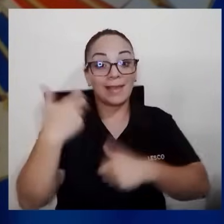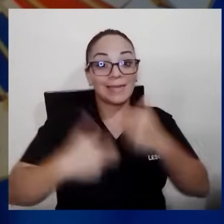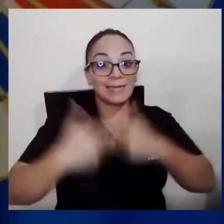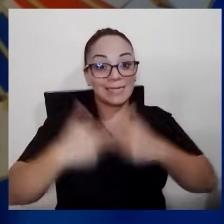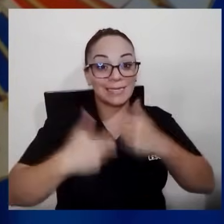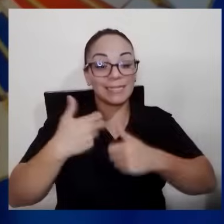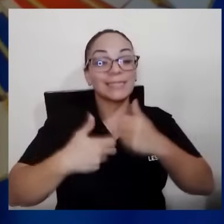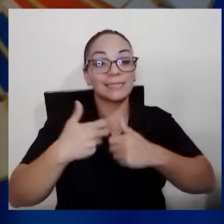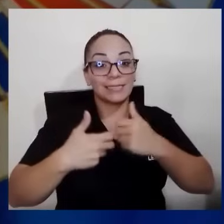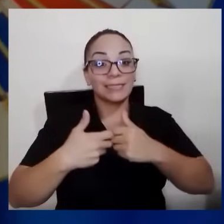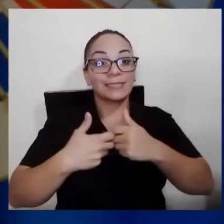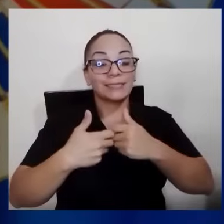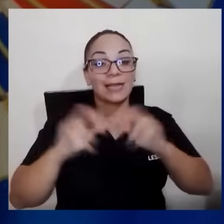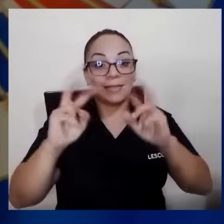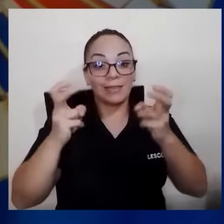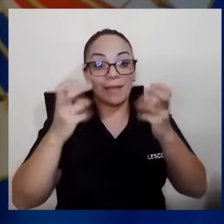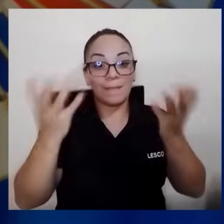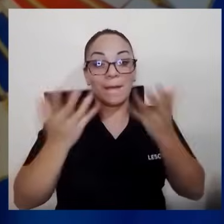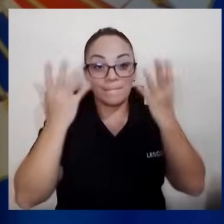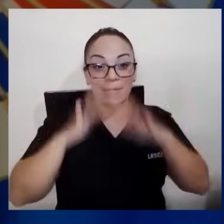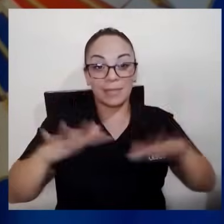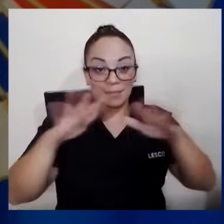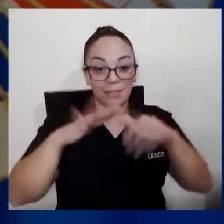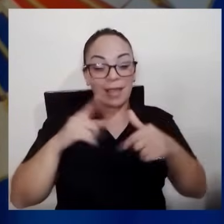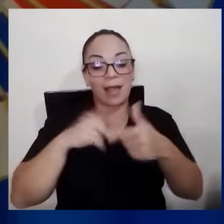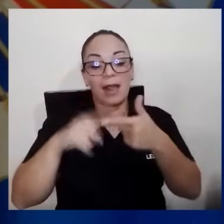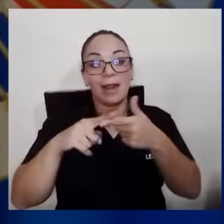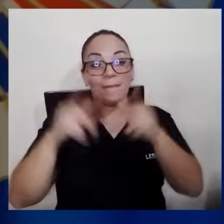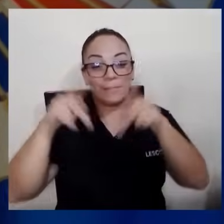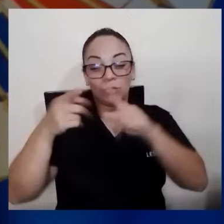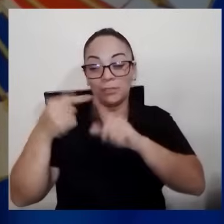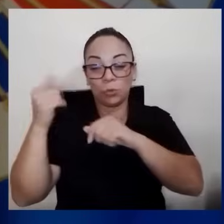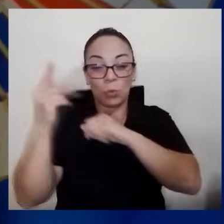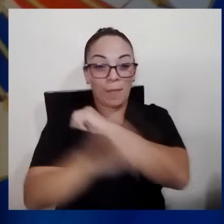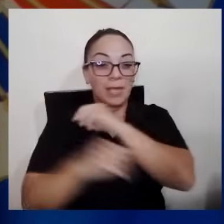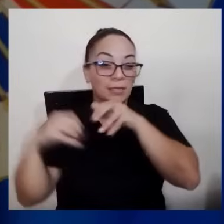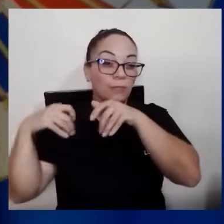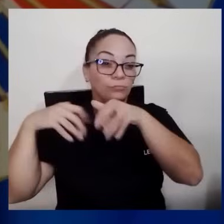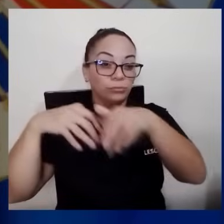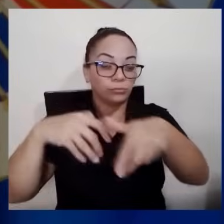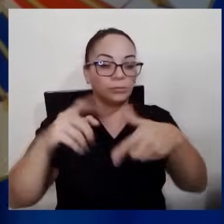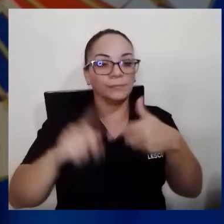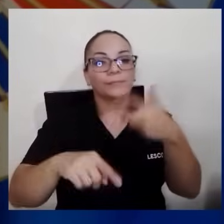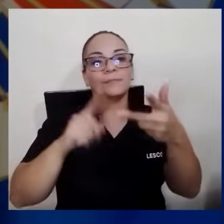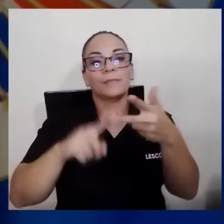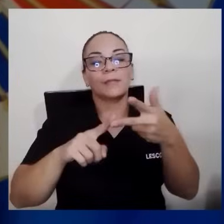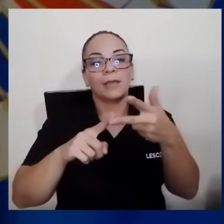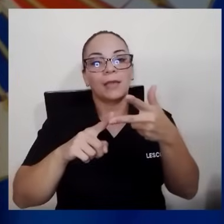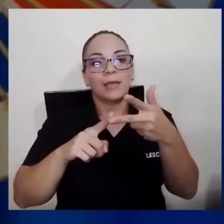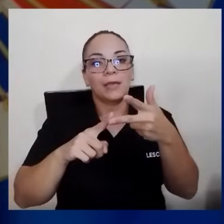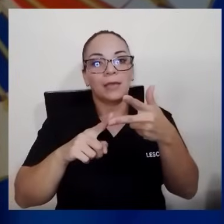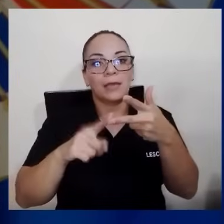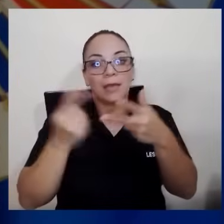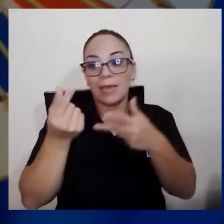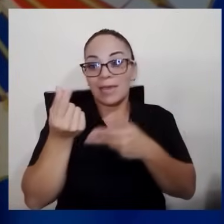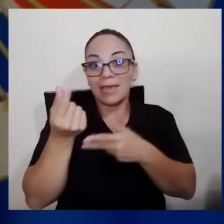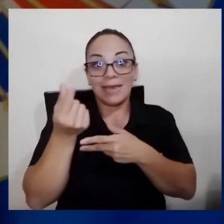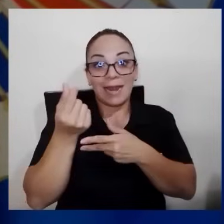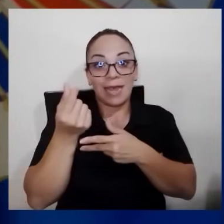ambiente en migración en concentración del ingreso Y deterioro de la